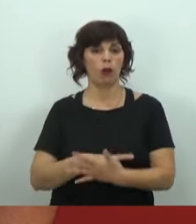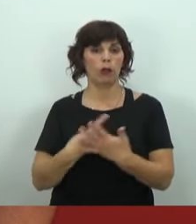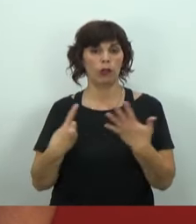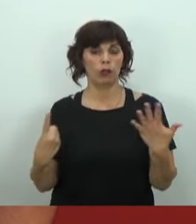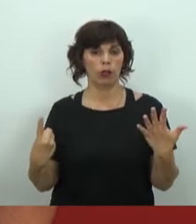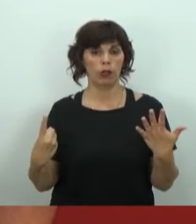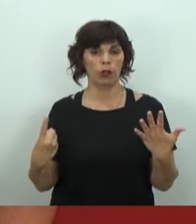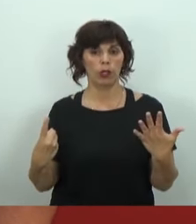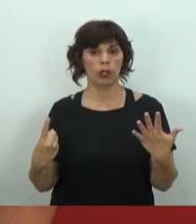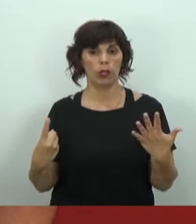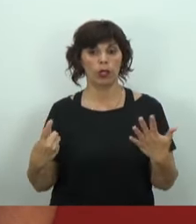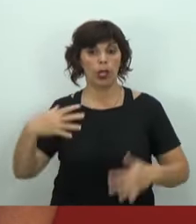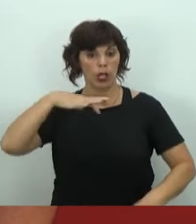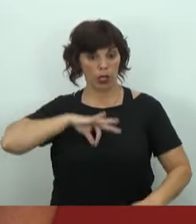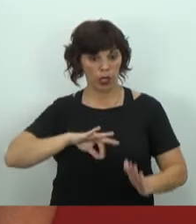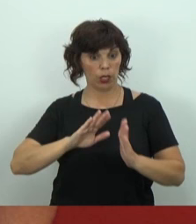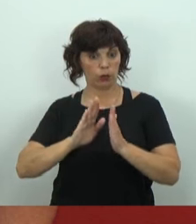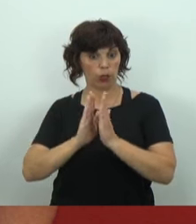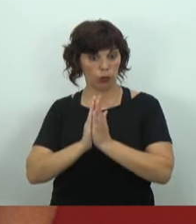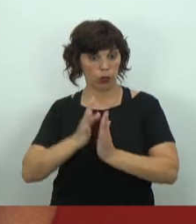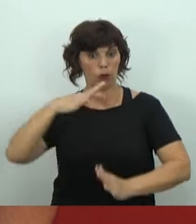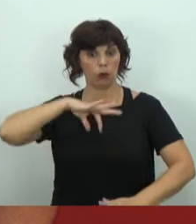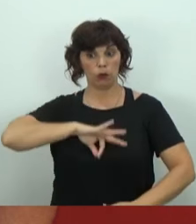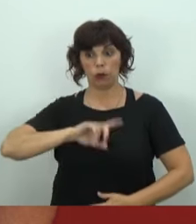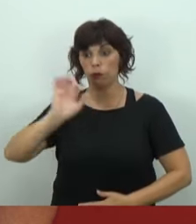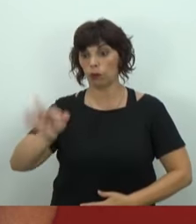Cuando Él venga, Él, el Espíritu de la verdad,